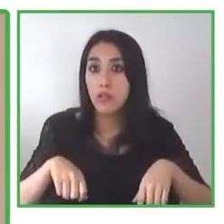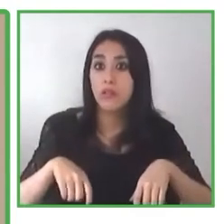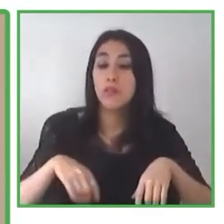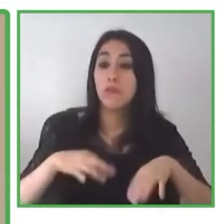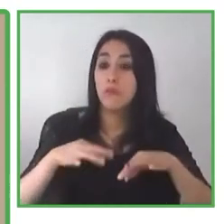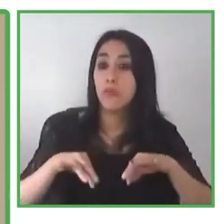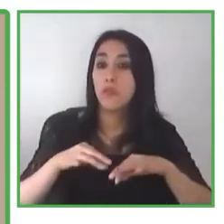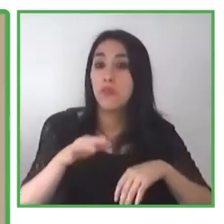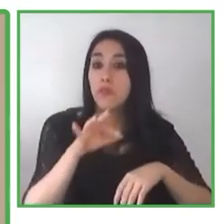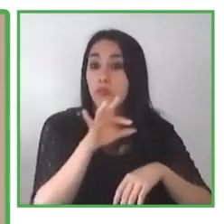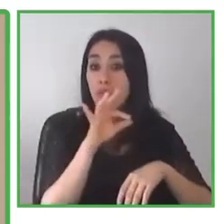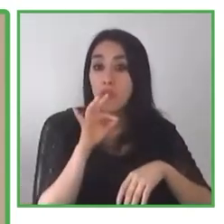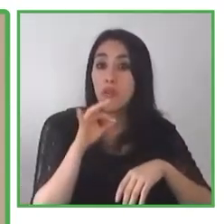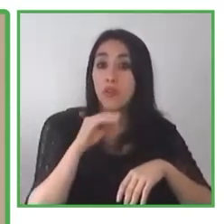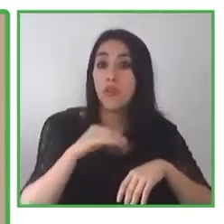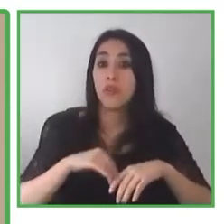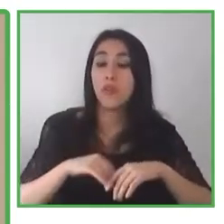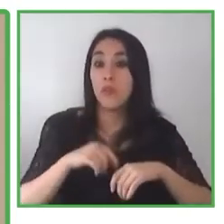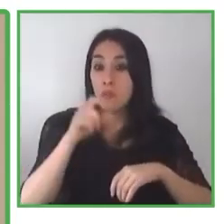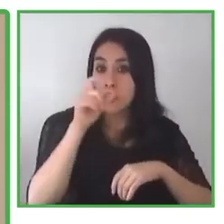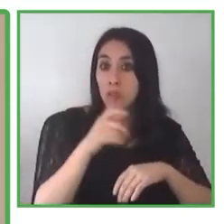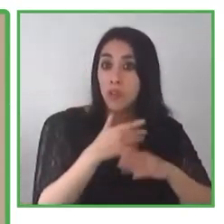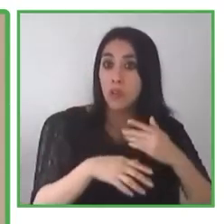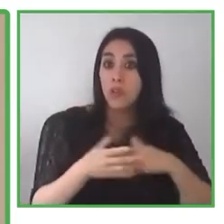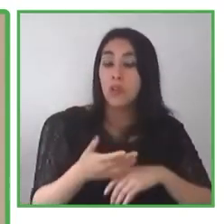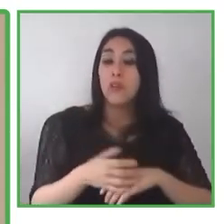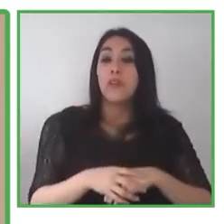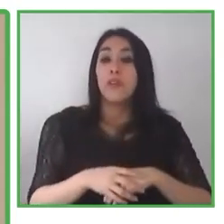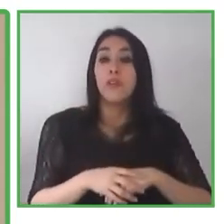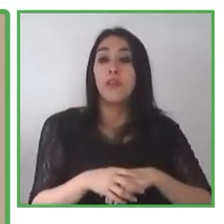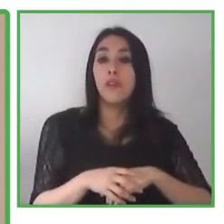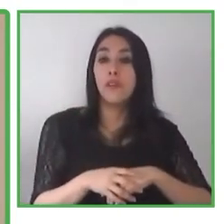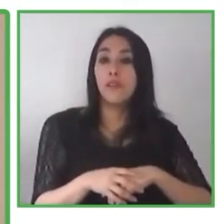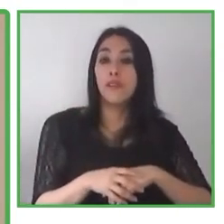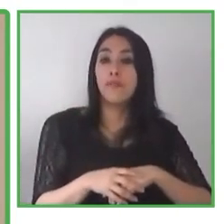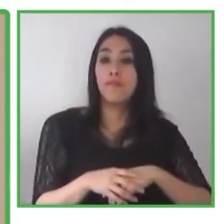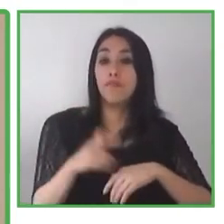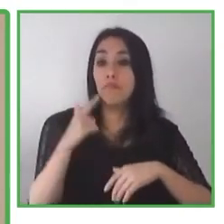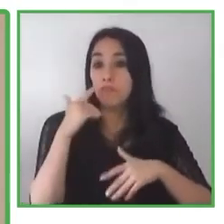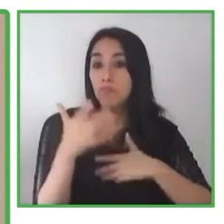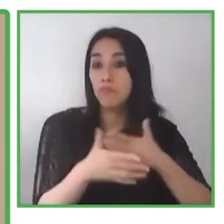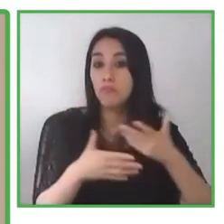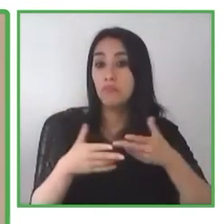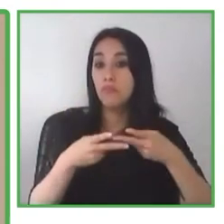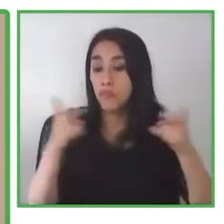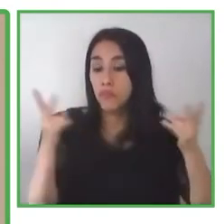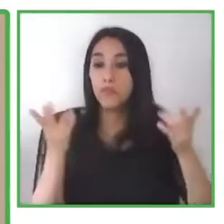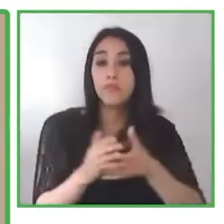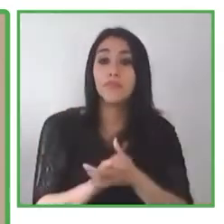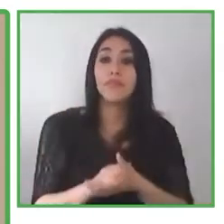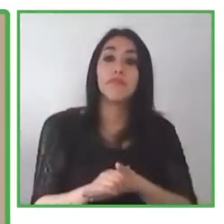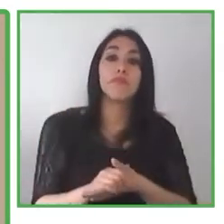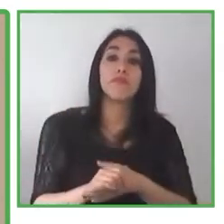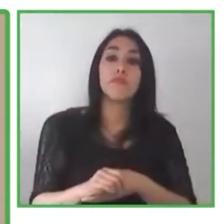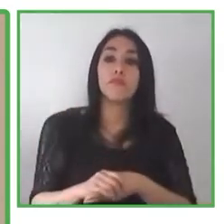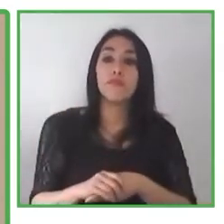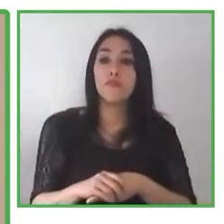con discapacidades en el sector público, incluyendo también provisiones que insten a